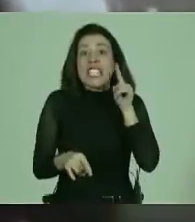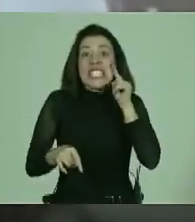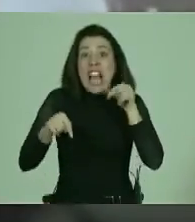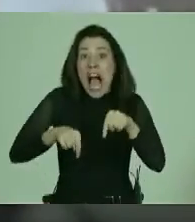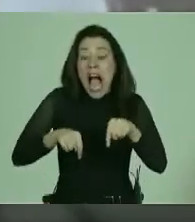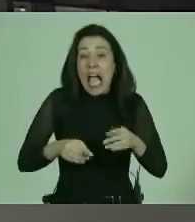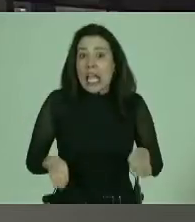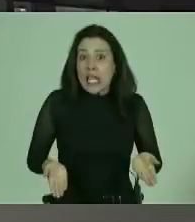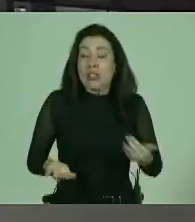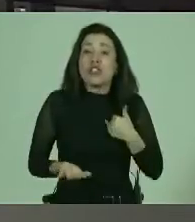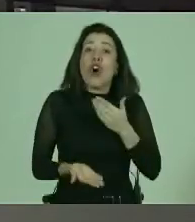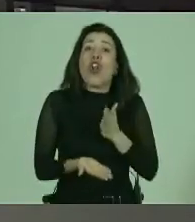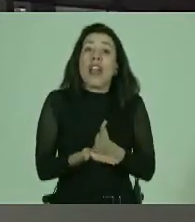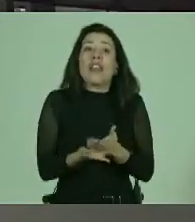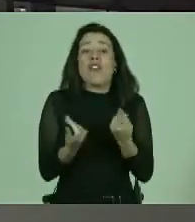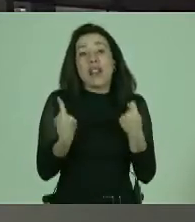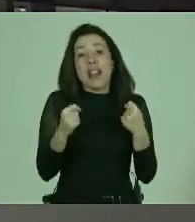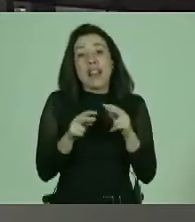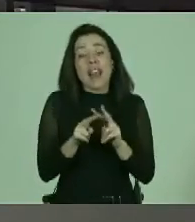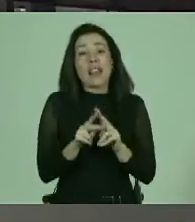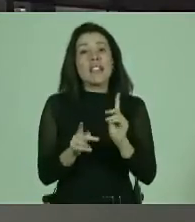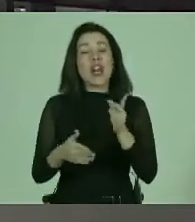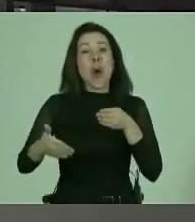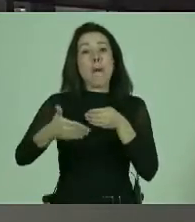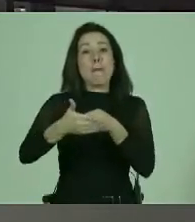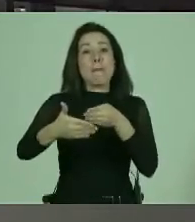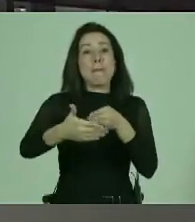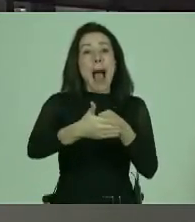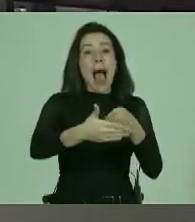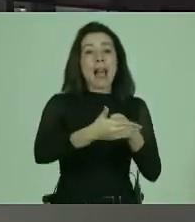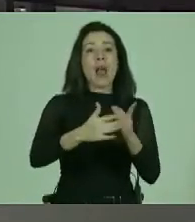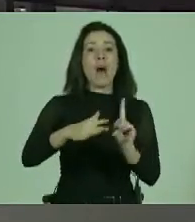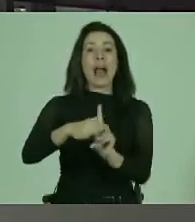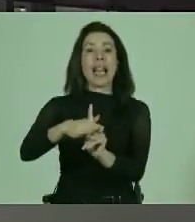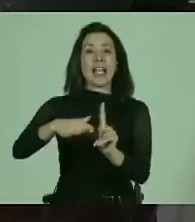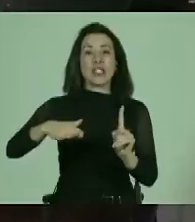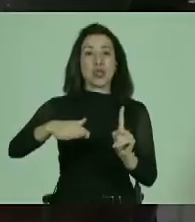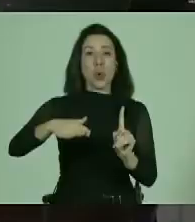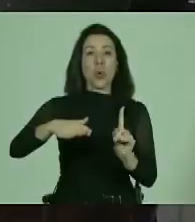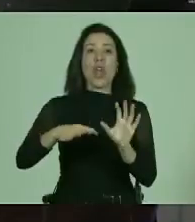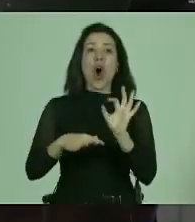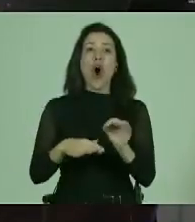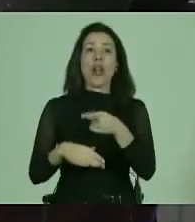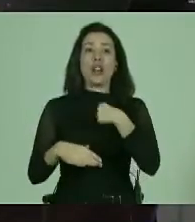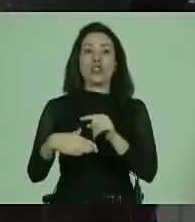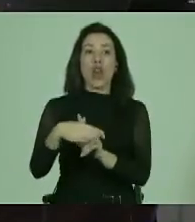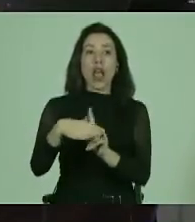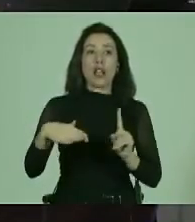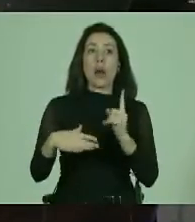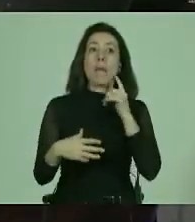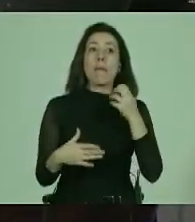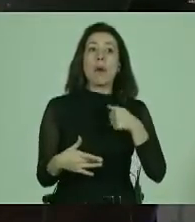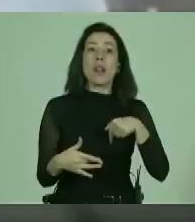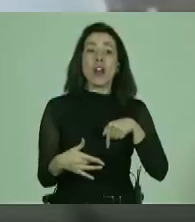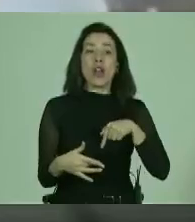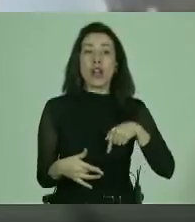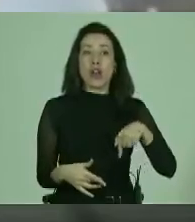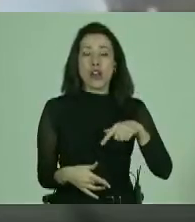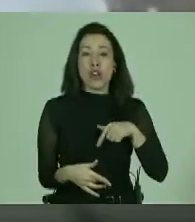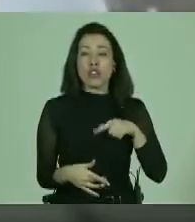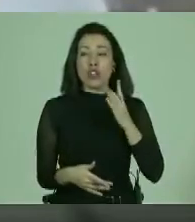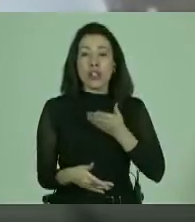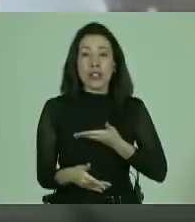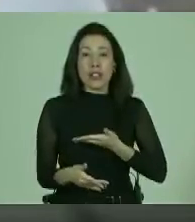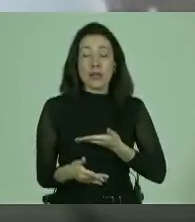ahí lo que tengo que intentar es que no haya barreras que los excluyen o que no se excluyen porque lo que ahora nos